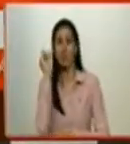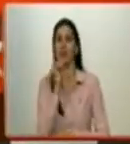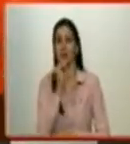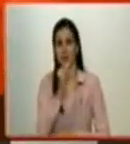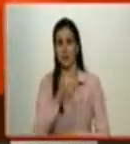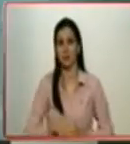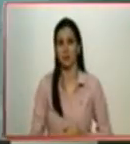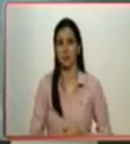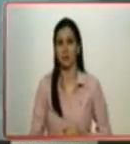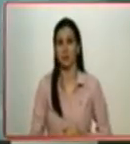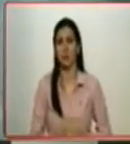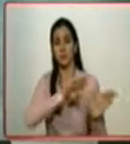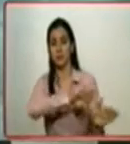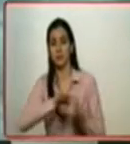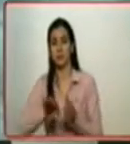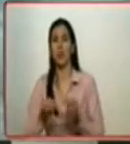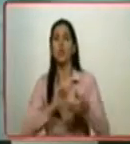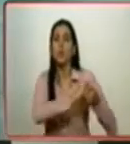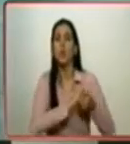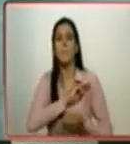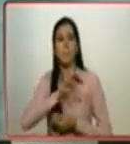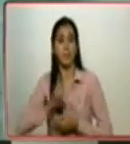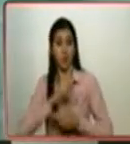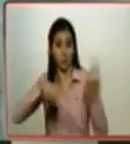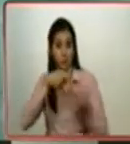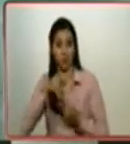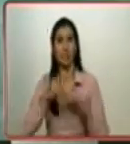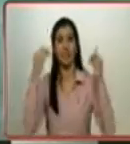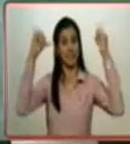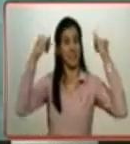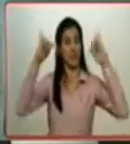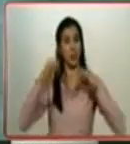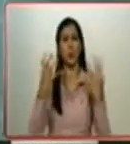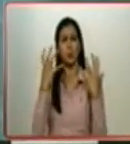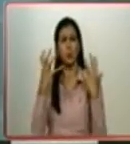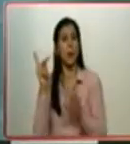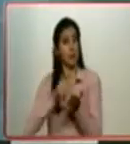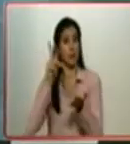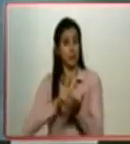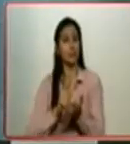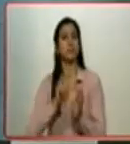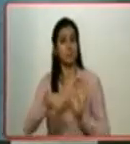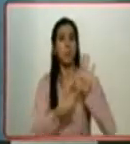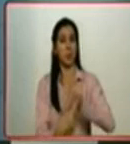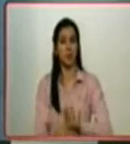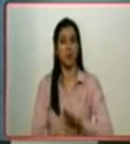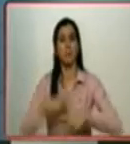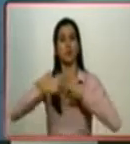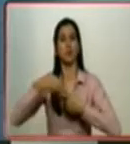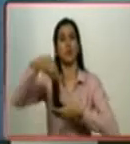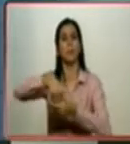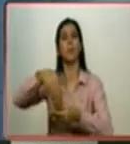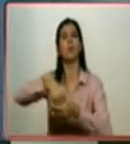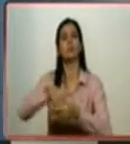Martín, La Noticia. En Trujillo, la militancia revolucionaria celebró la masiva participación y manifestación que el proceso interno